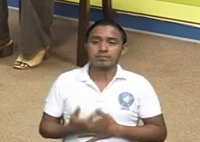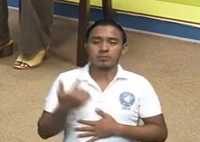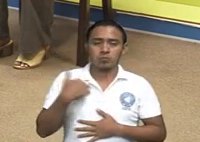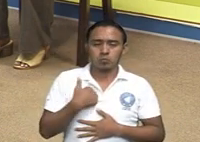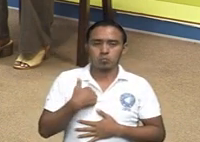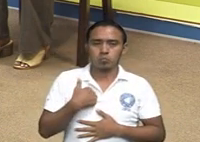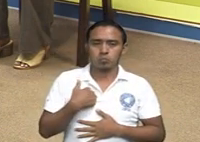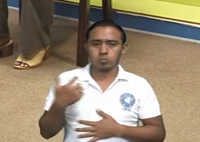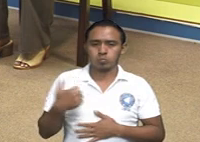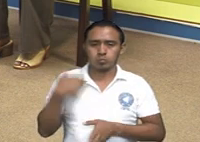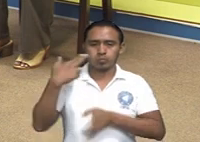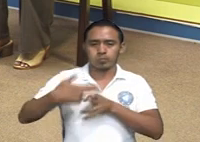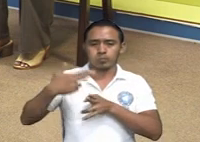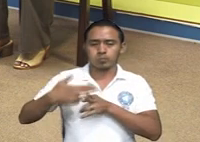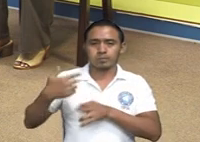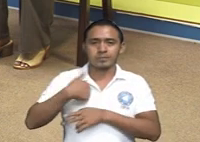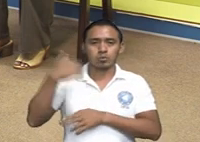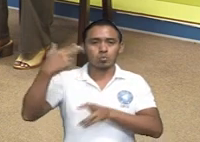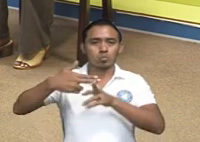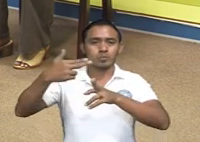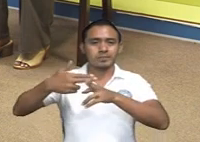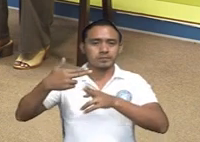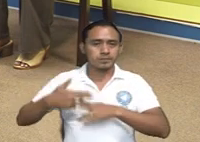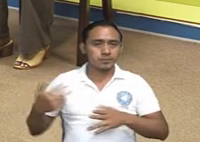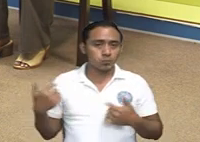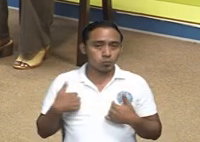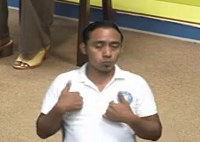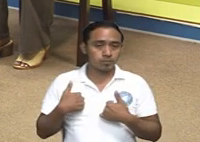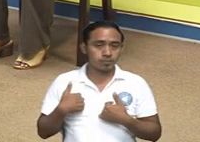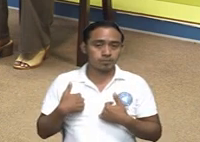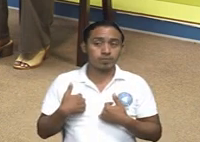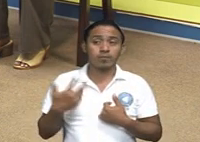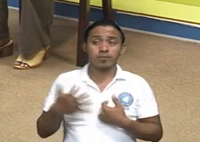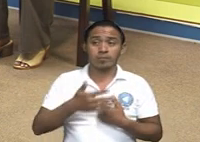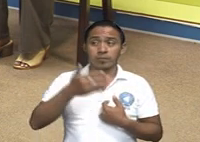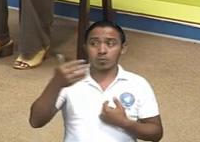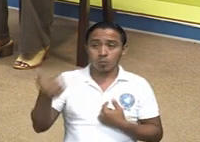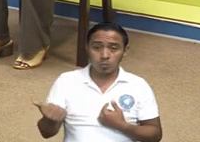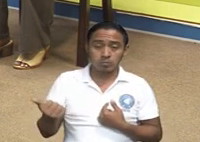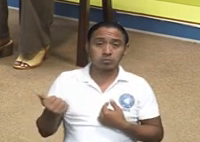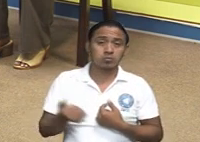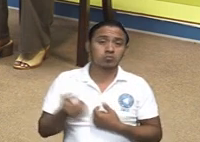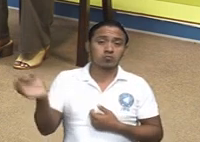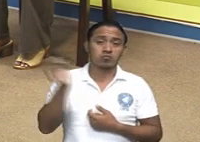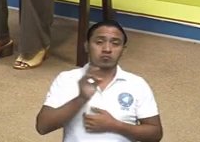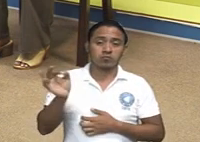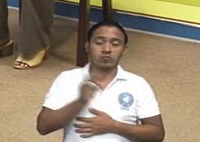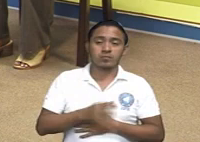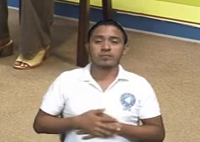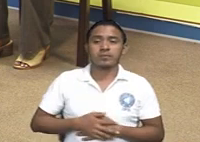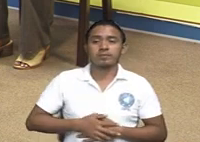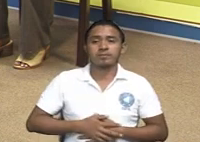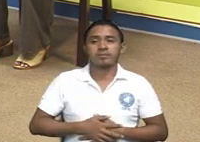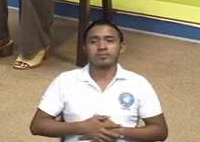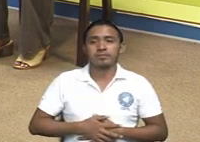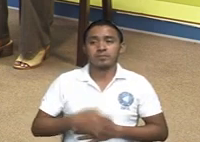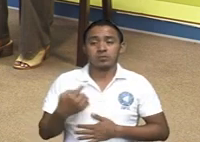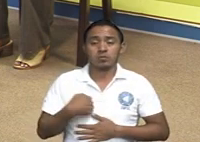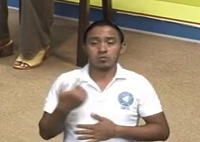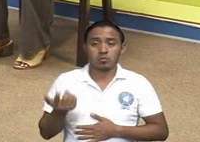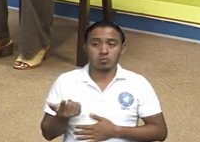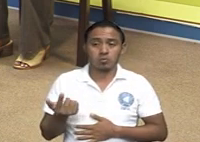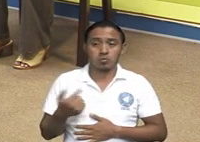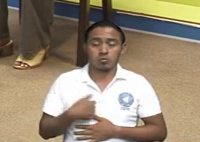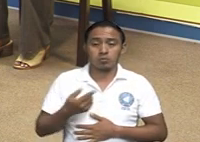soy fulanito de tal, ya tengo un nombre también, que eso es otra parte de la identidad. La identidad sexual no es solo saber